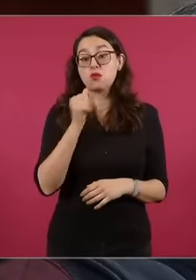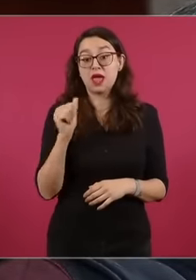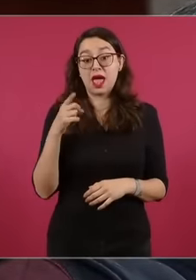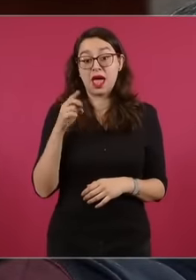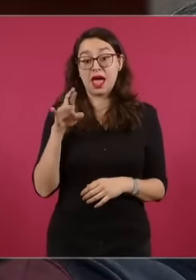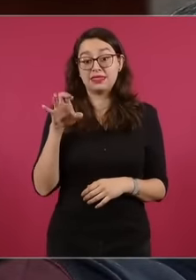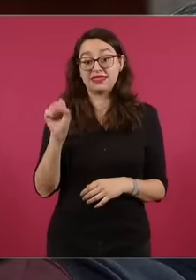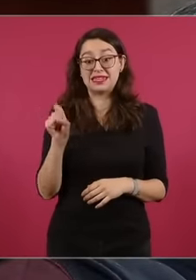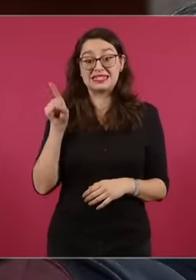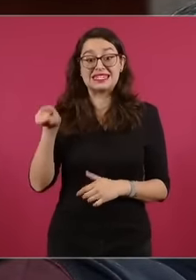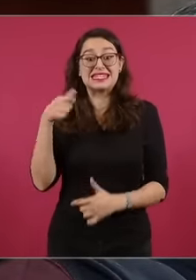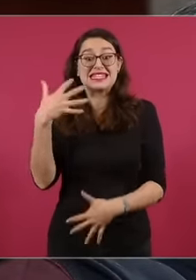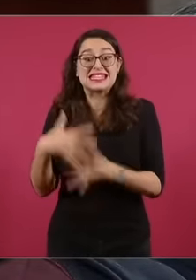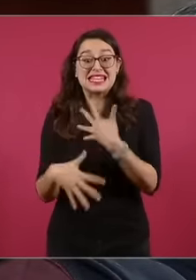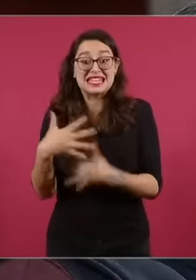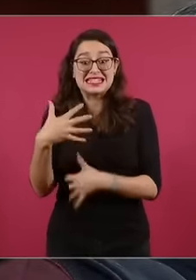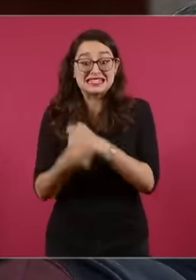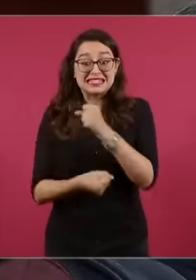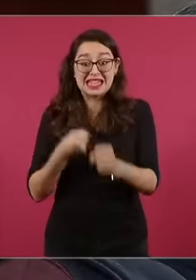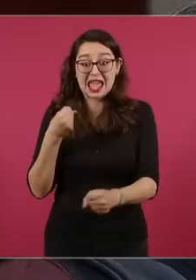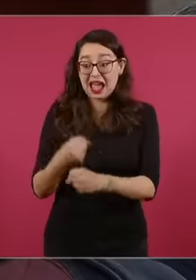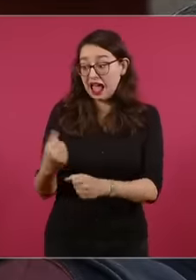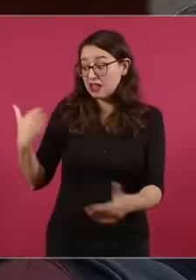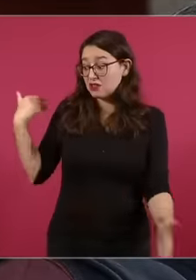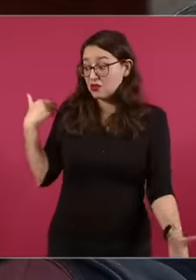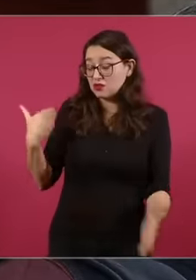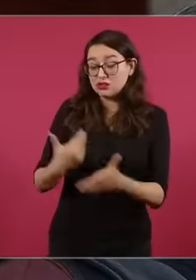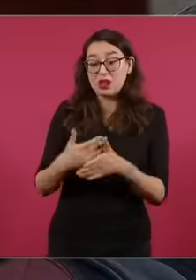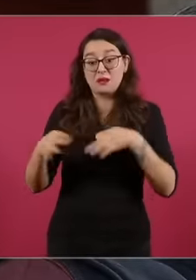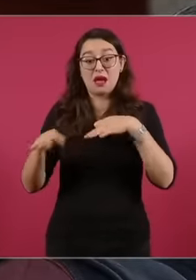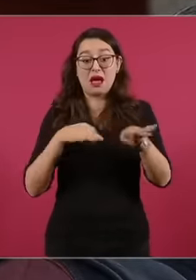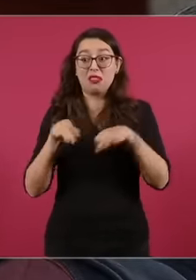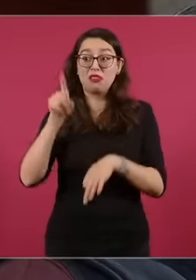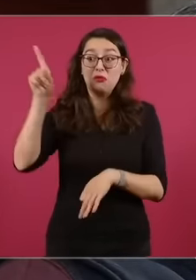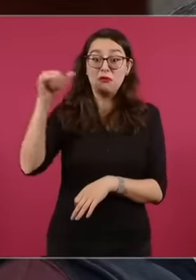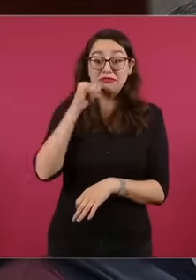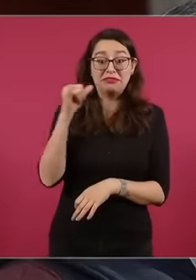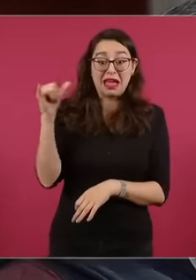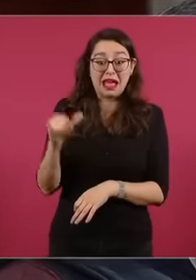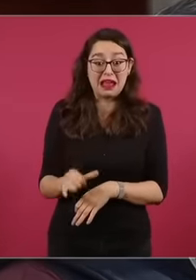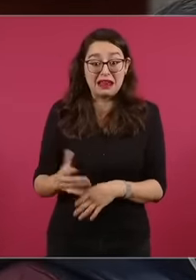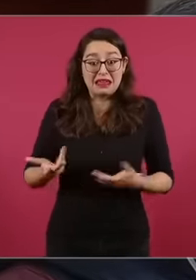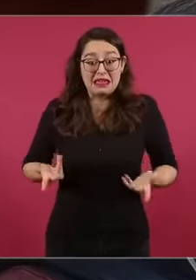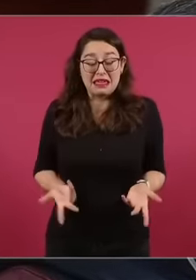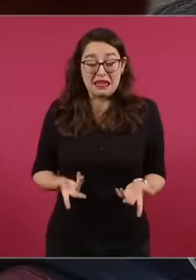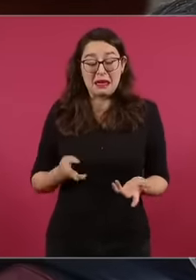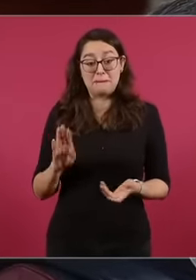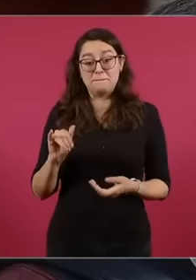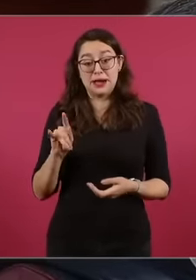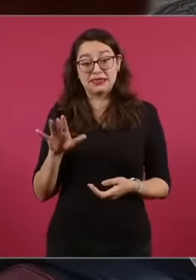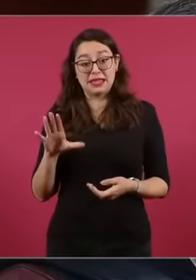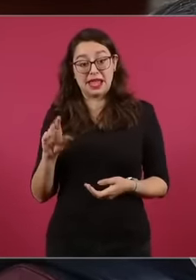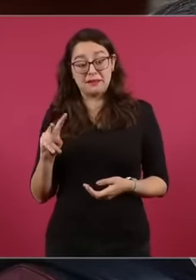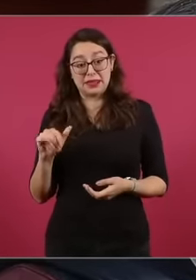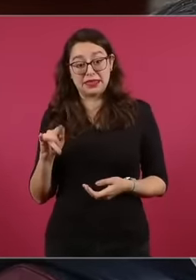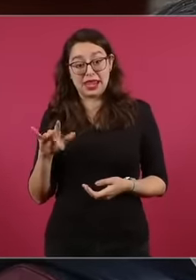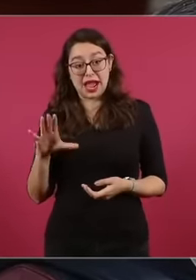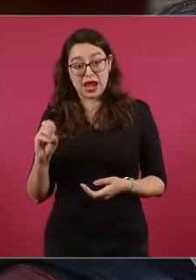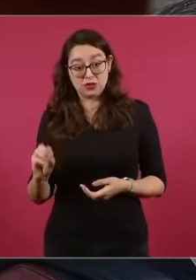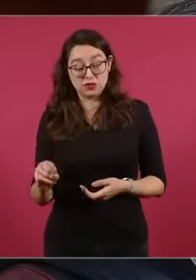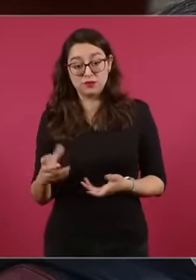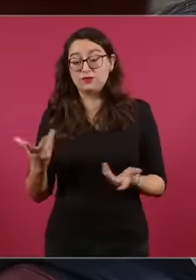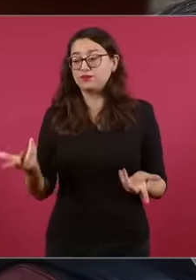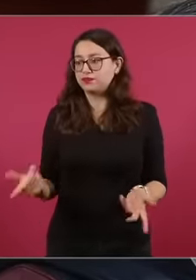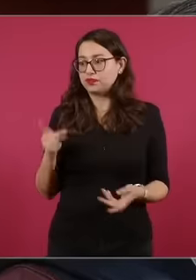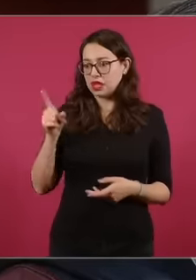Vaticano, o sea, ellos cuentan con cartas de los gobiernos extranjeros donde los reconocen como trabajadores de Notimex,